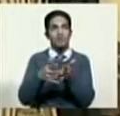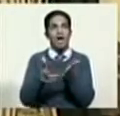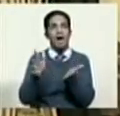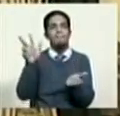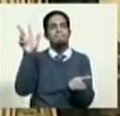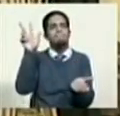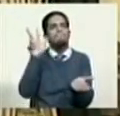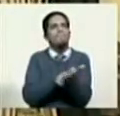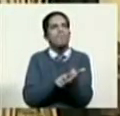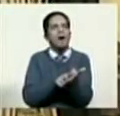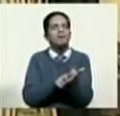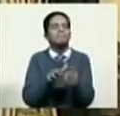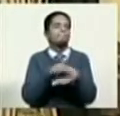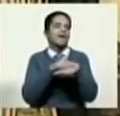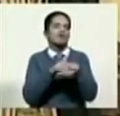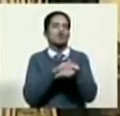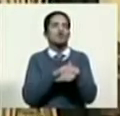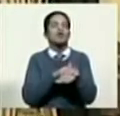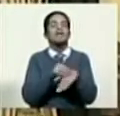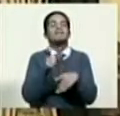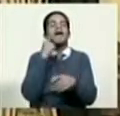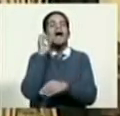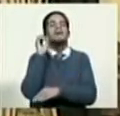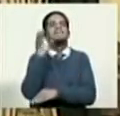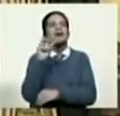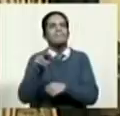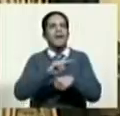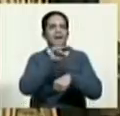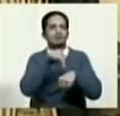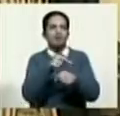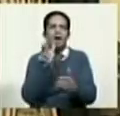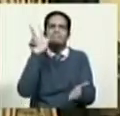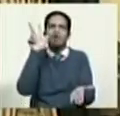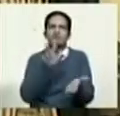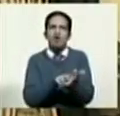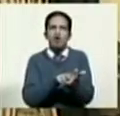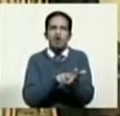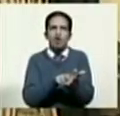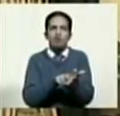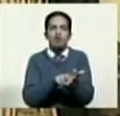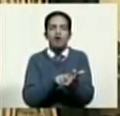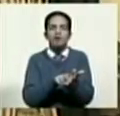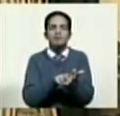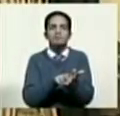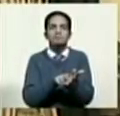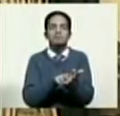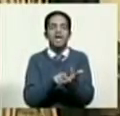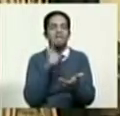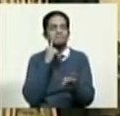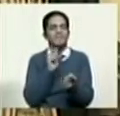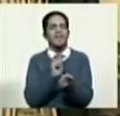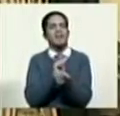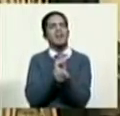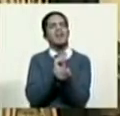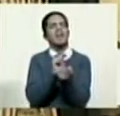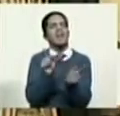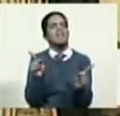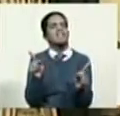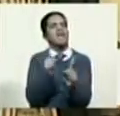La Asamblea Nacional en Desacato aprobó algo llamado el Estatuto de la Transición. Yo quisiera, de